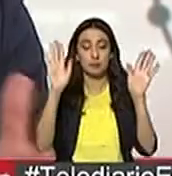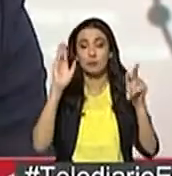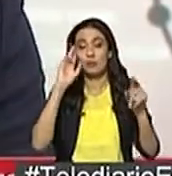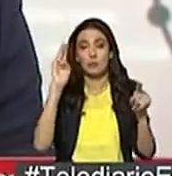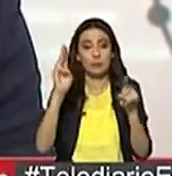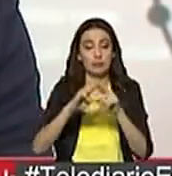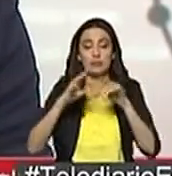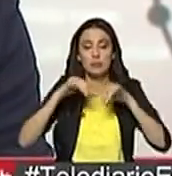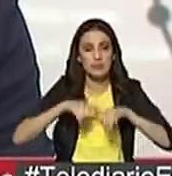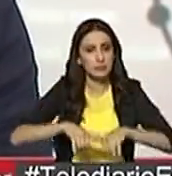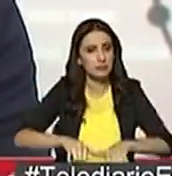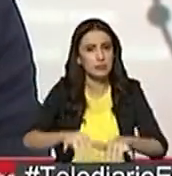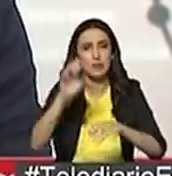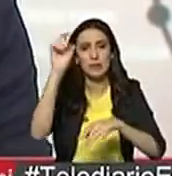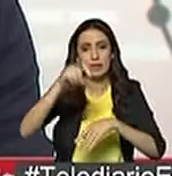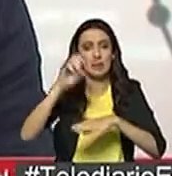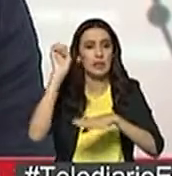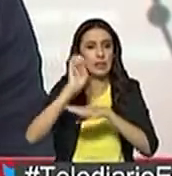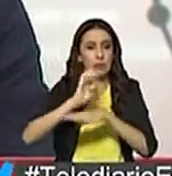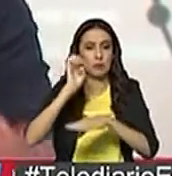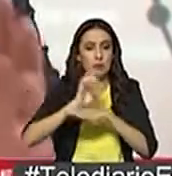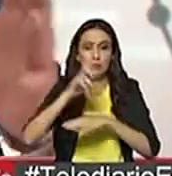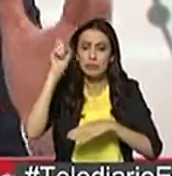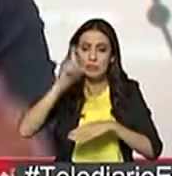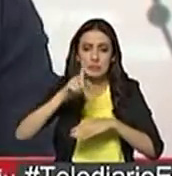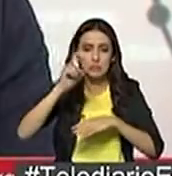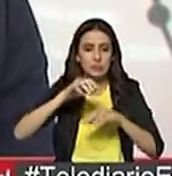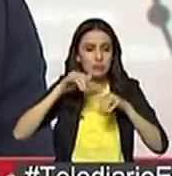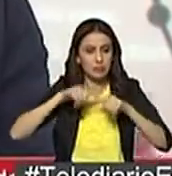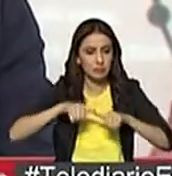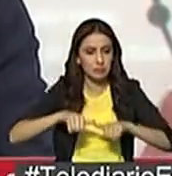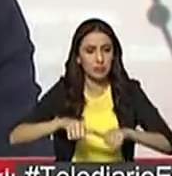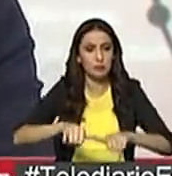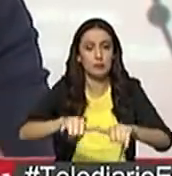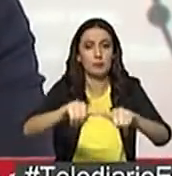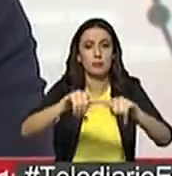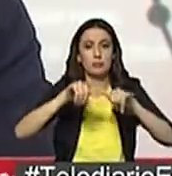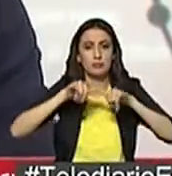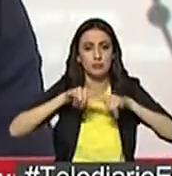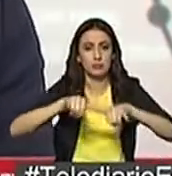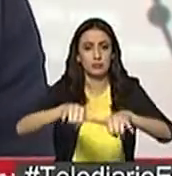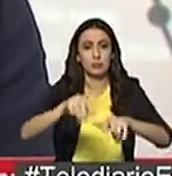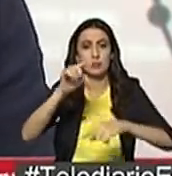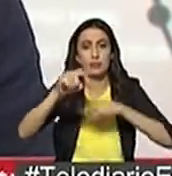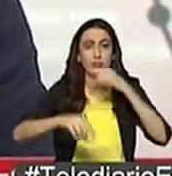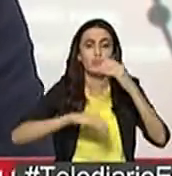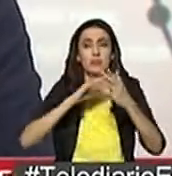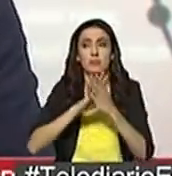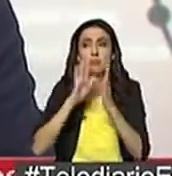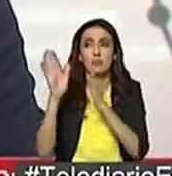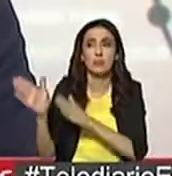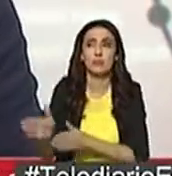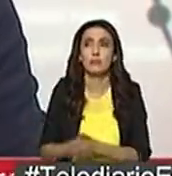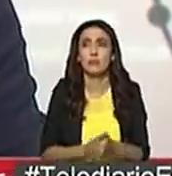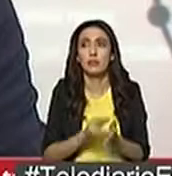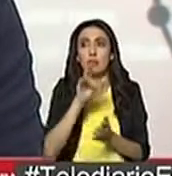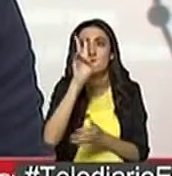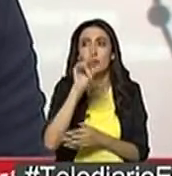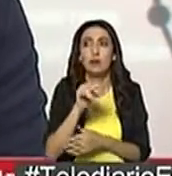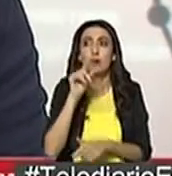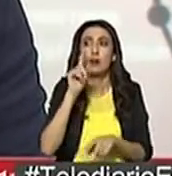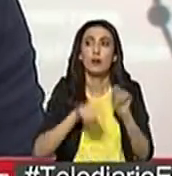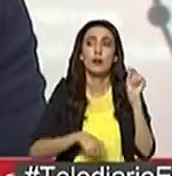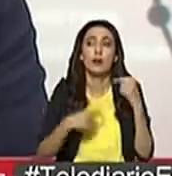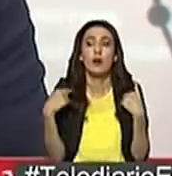no puede quedarse con propuestas de unas personas que se ponen plumas en la cabeza y nos dicen que no debemos eliminar